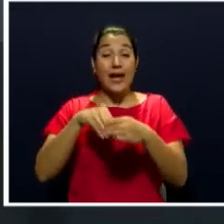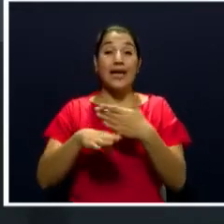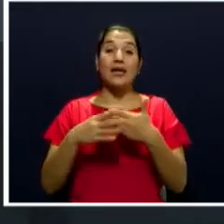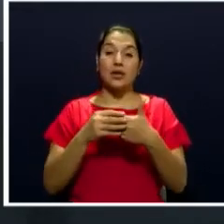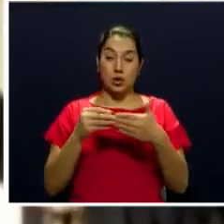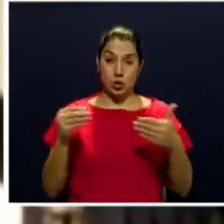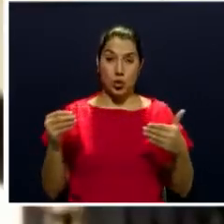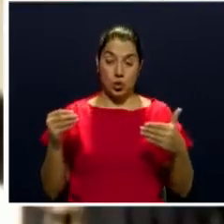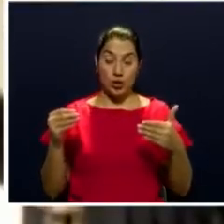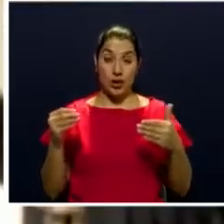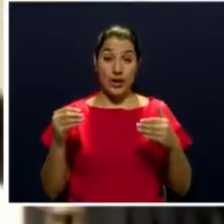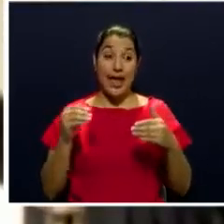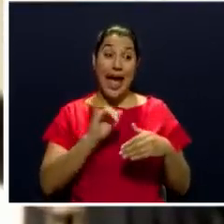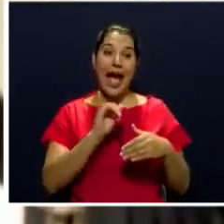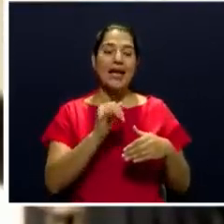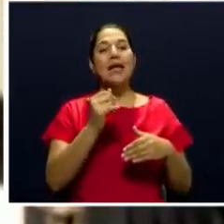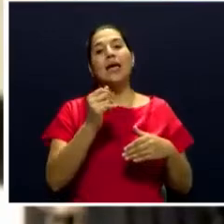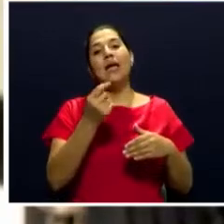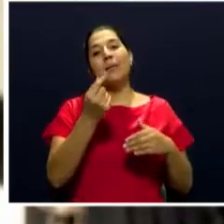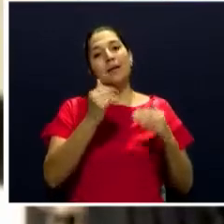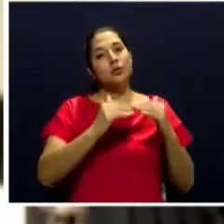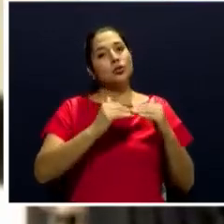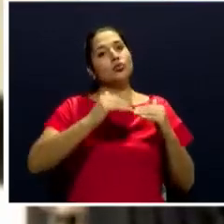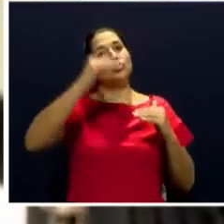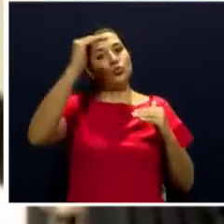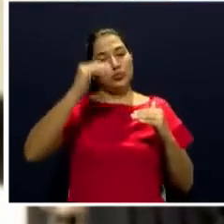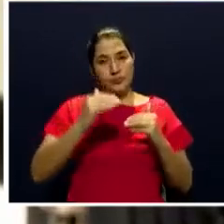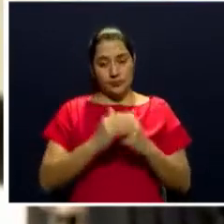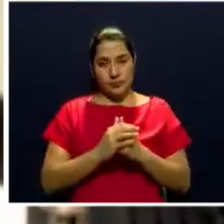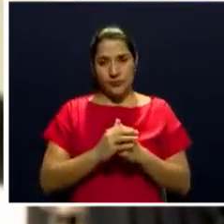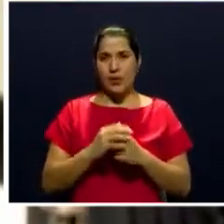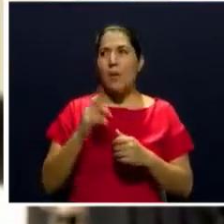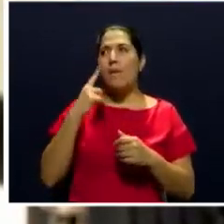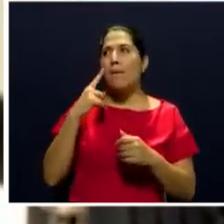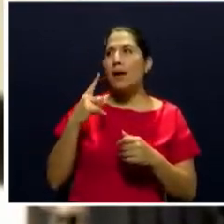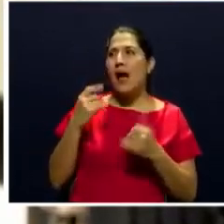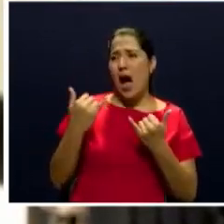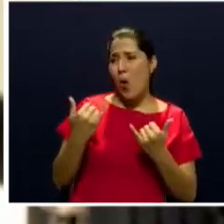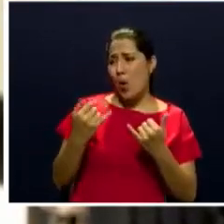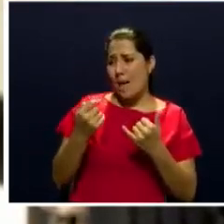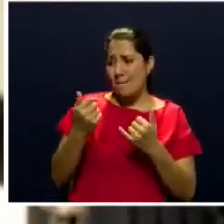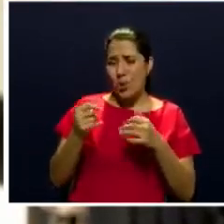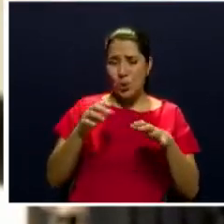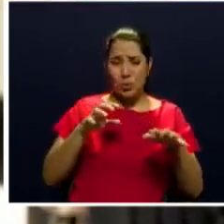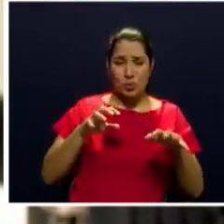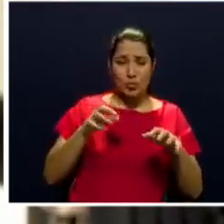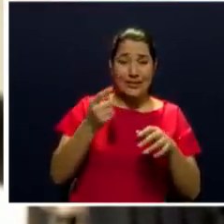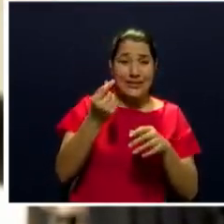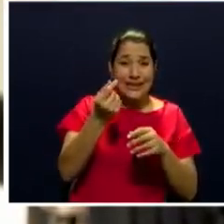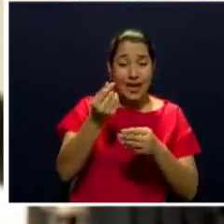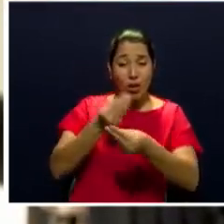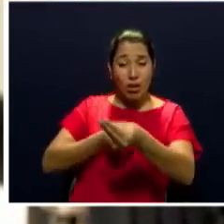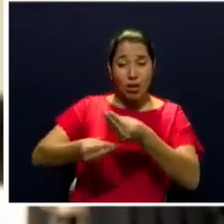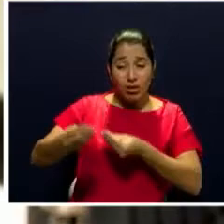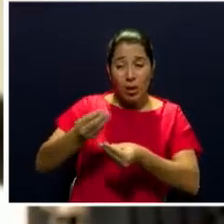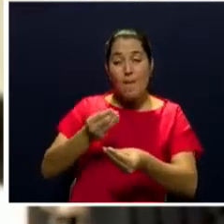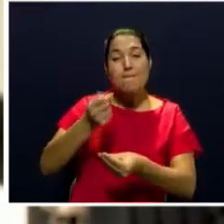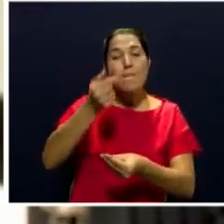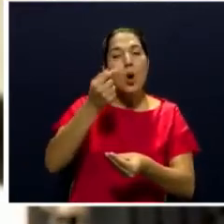que ha caído de manera importante por el tema del turismo, el menor dinamismo de las exportaciones, que también reduce la entrada de